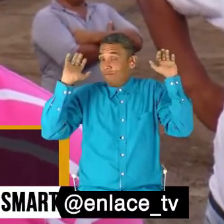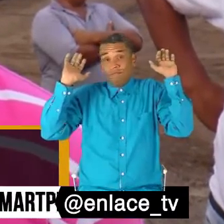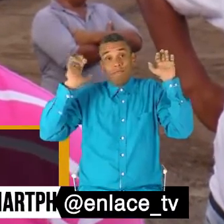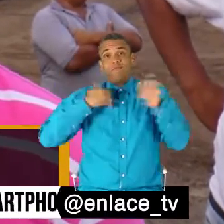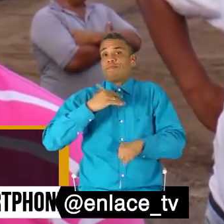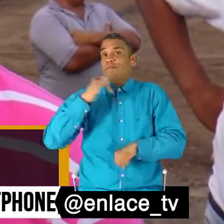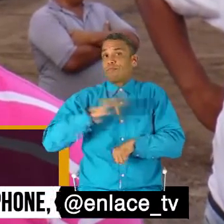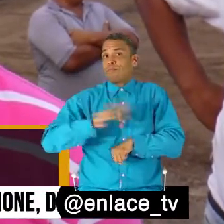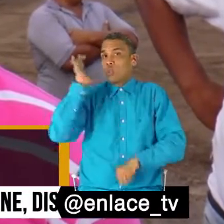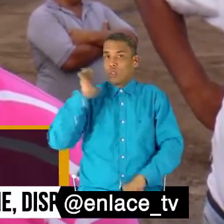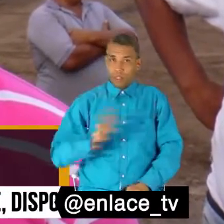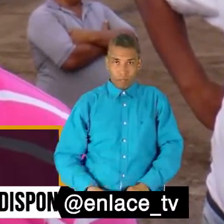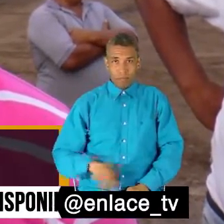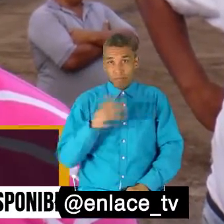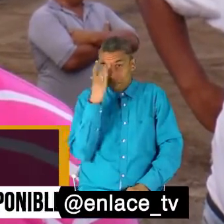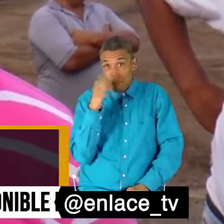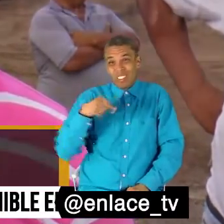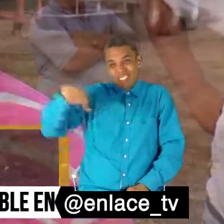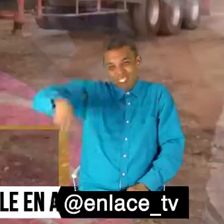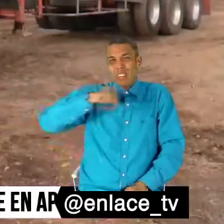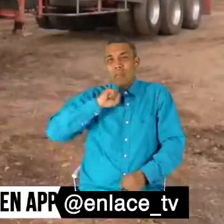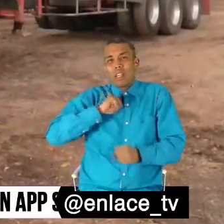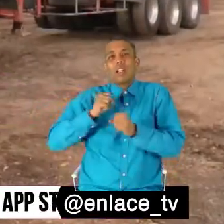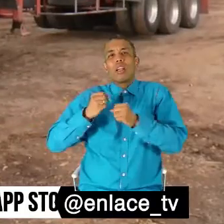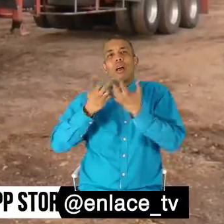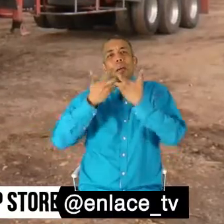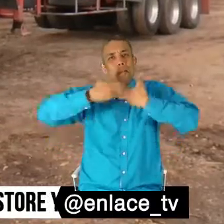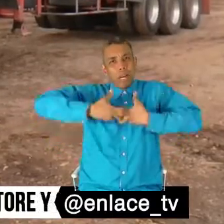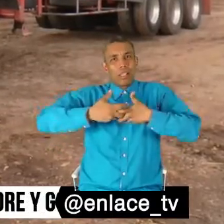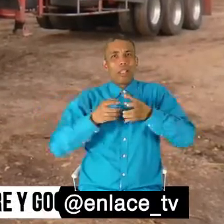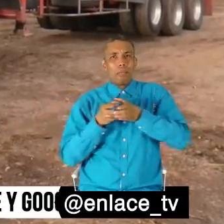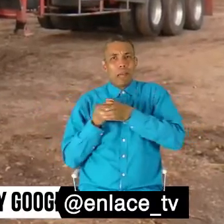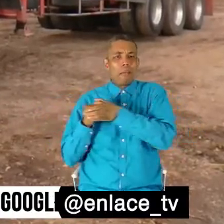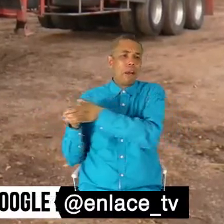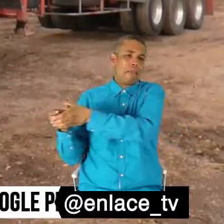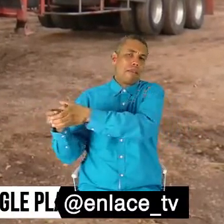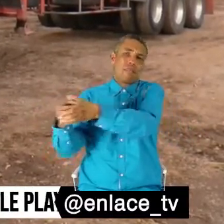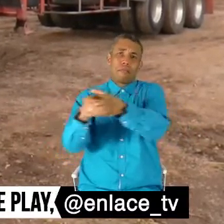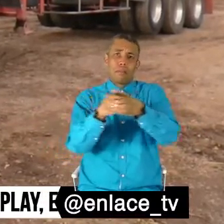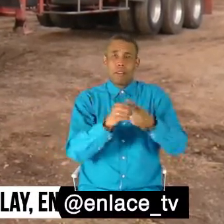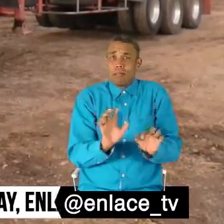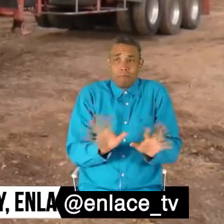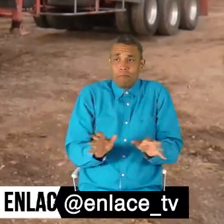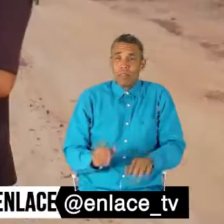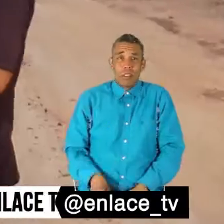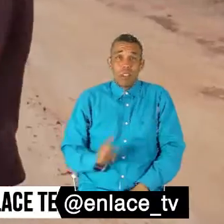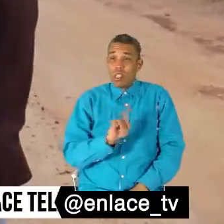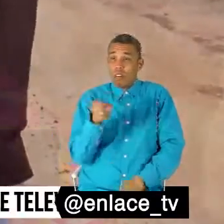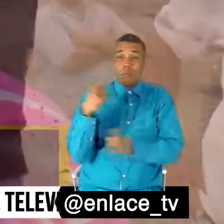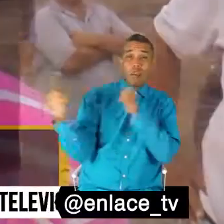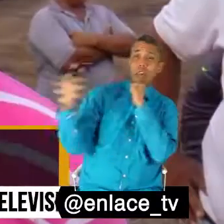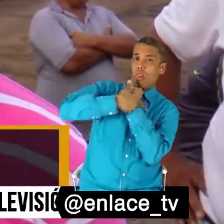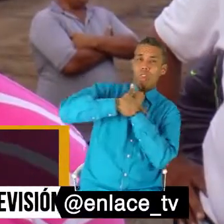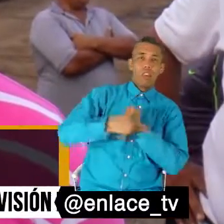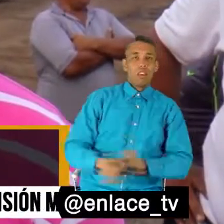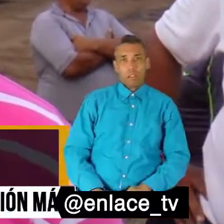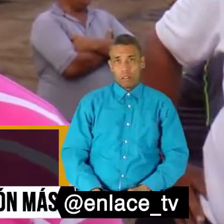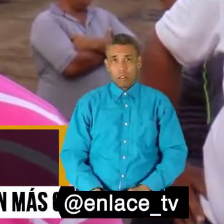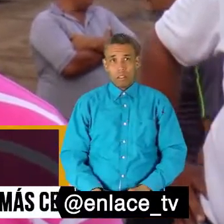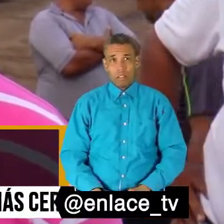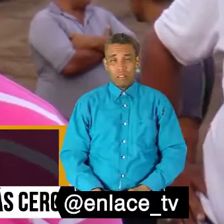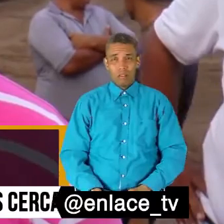nos llevan las empresas como tal en la región, nos llevan a someternos ya a una crisis de hambre, ¿verdad? Porque la situación